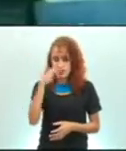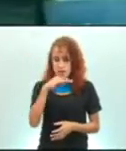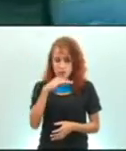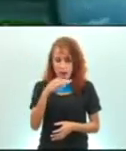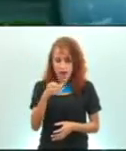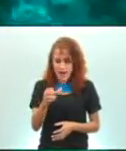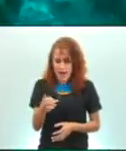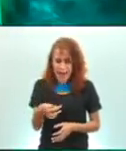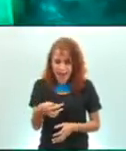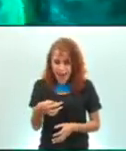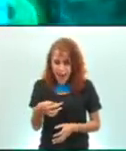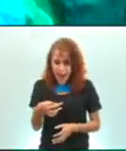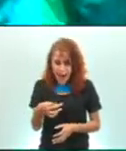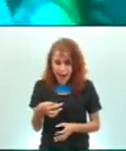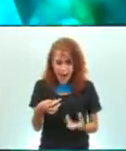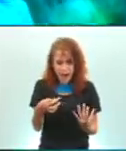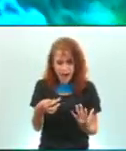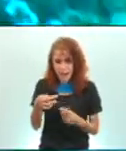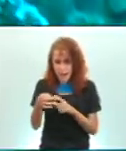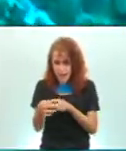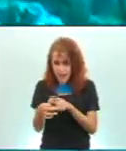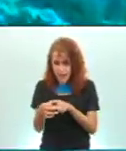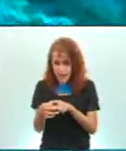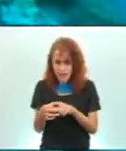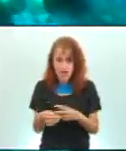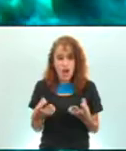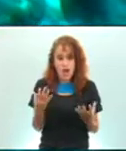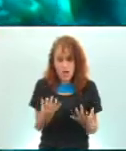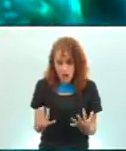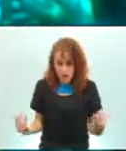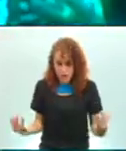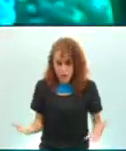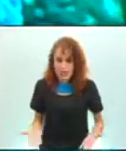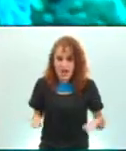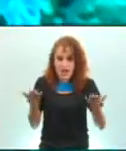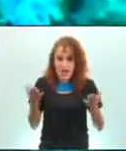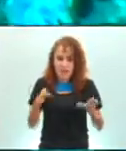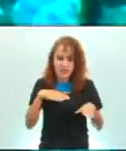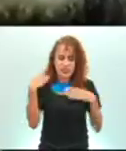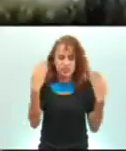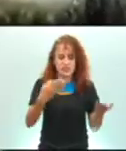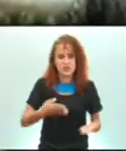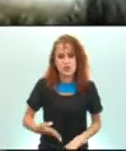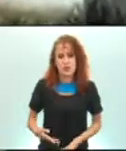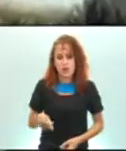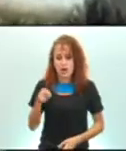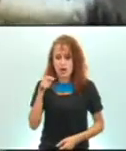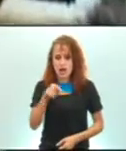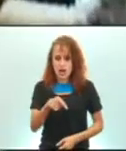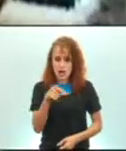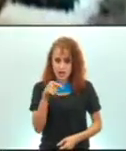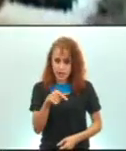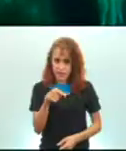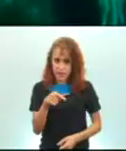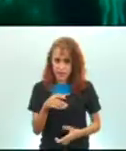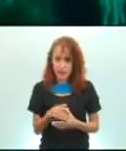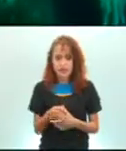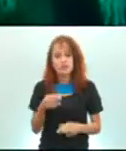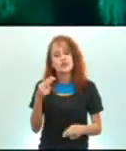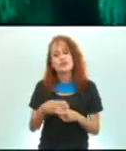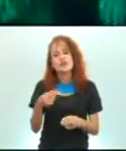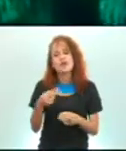Sin las microalgas, los corales se vuelven blancos y pueden llegar a morir. Este comportamiento,